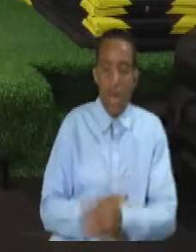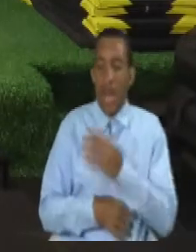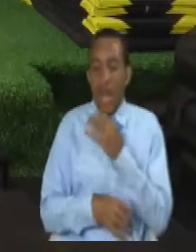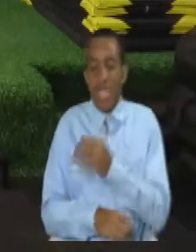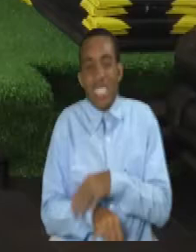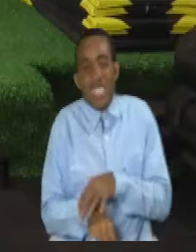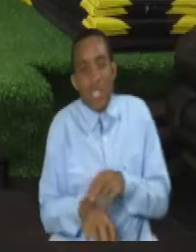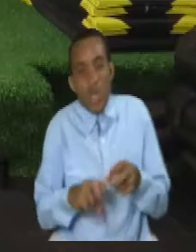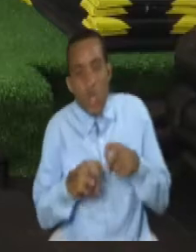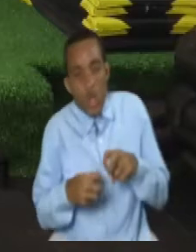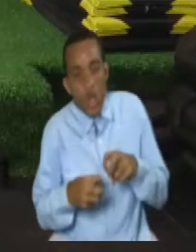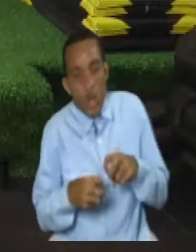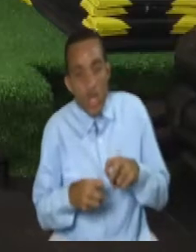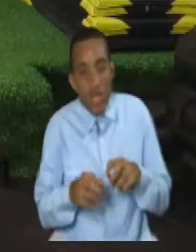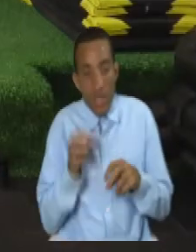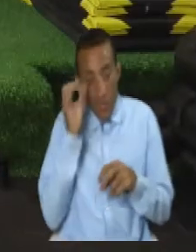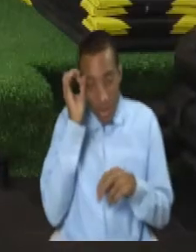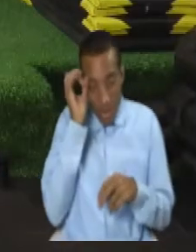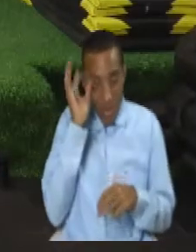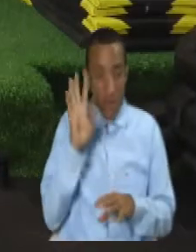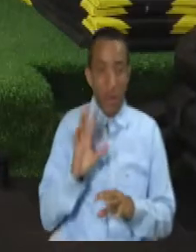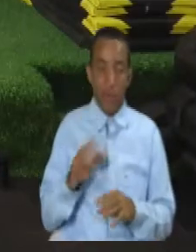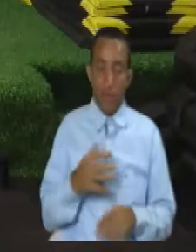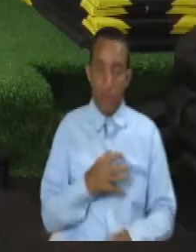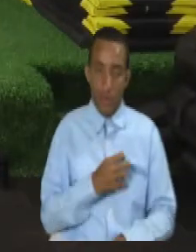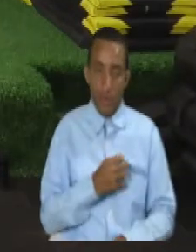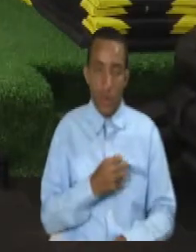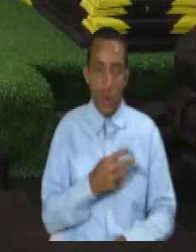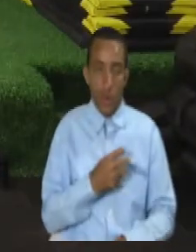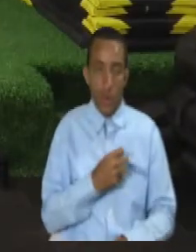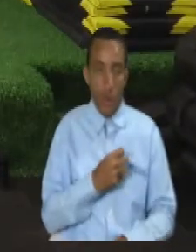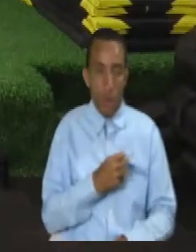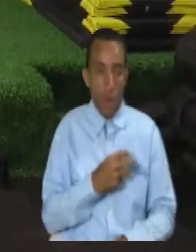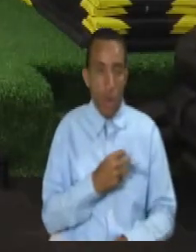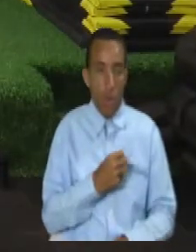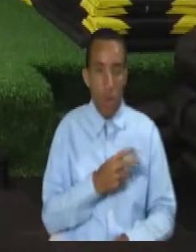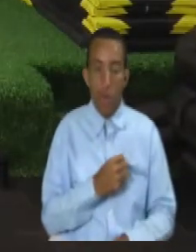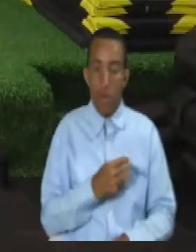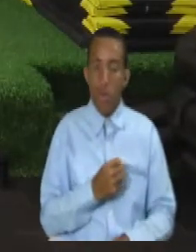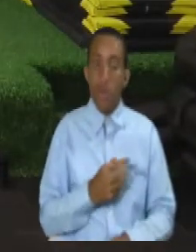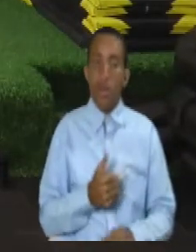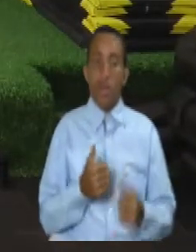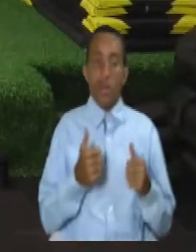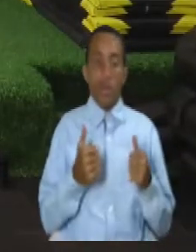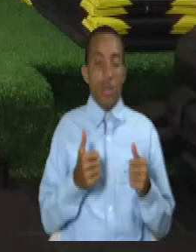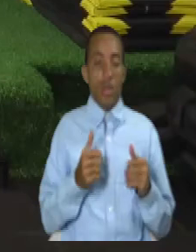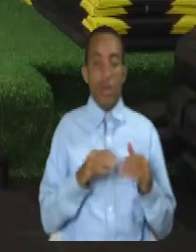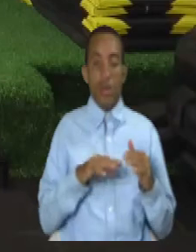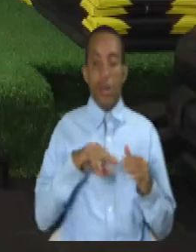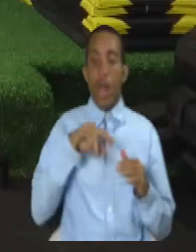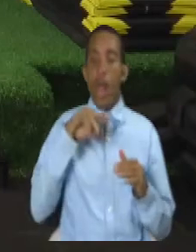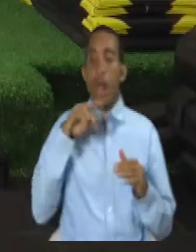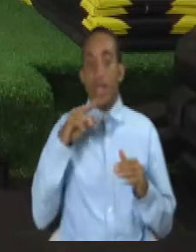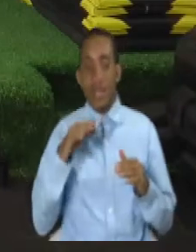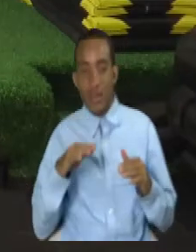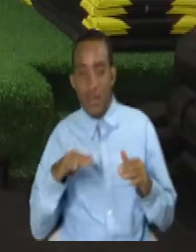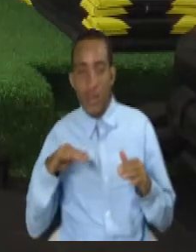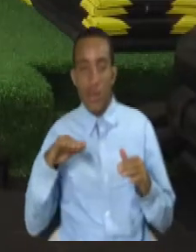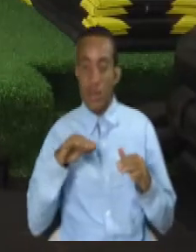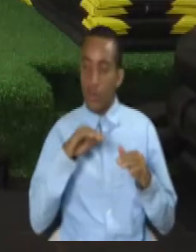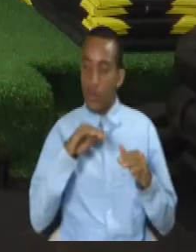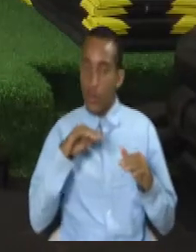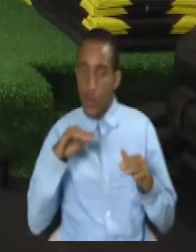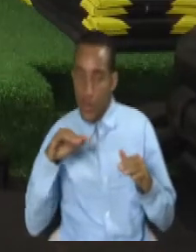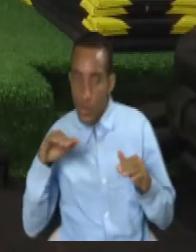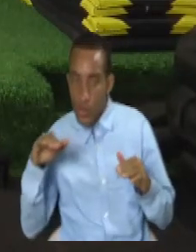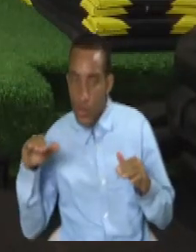calambres y para regular el ritmo cardíaco cuando hayamos terminado un entrenamiento, ¿sí? Un entrenamiento